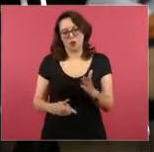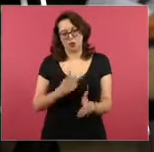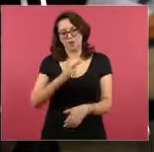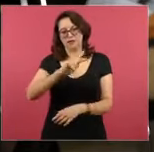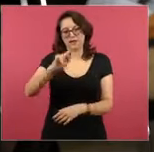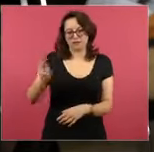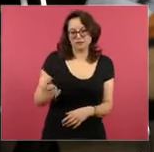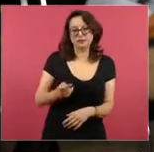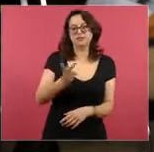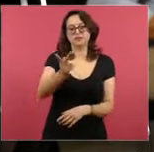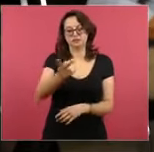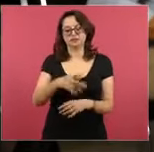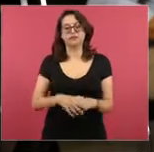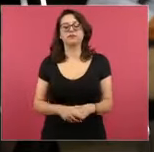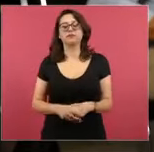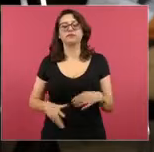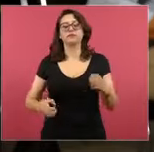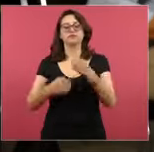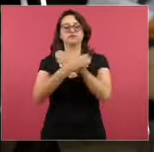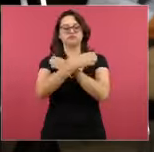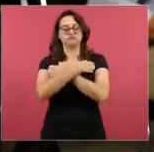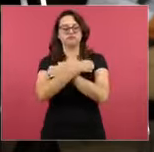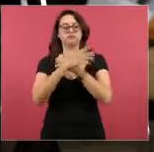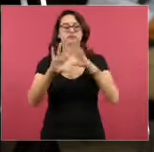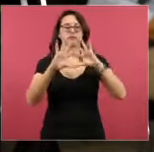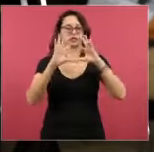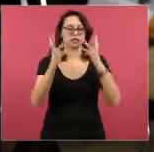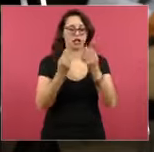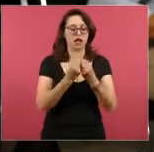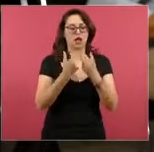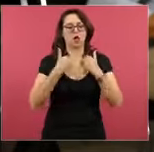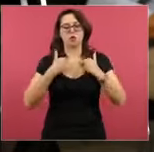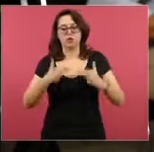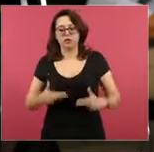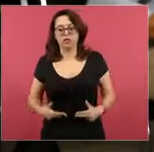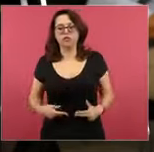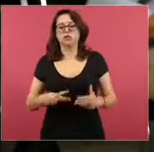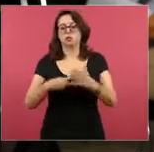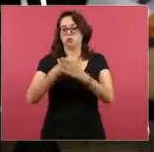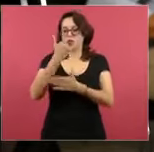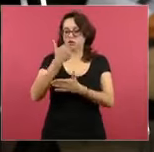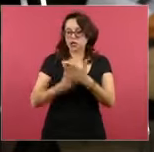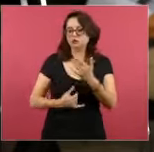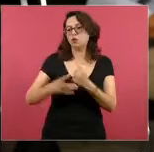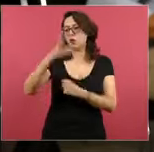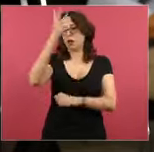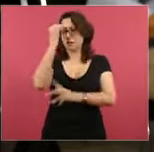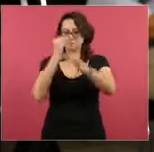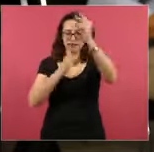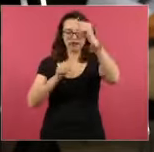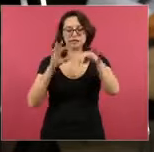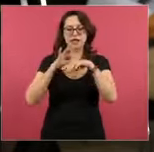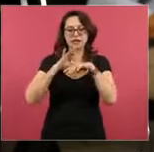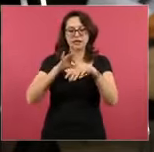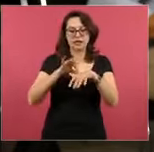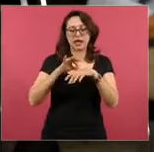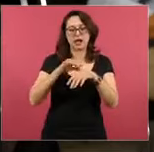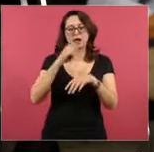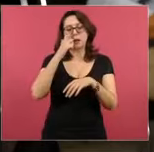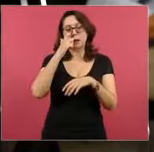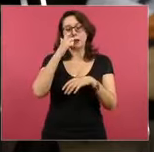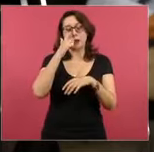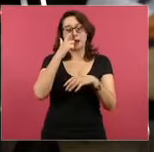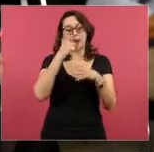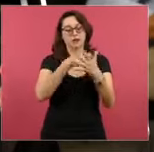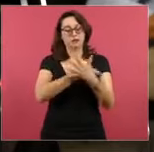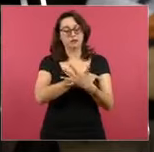humanista, basada en proyectos, una educación para la vida, que tendrán aprendizajes significativos, etcétera. Pero la duda era